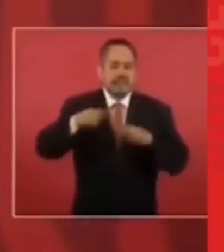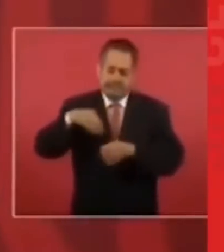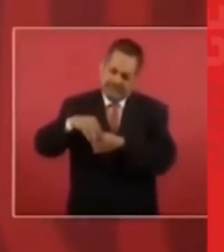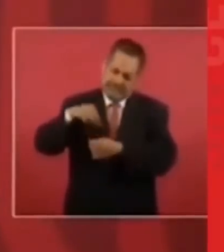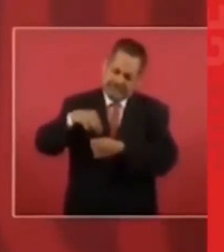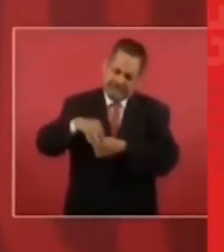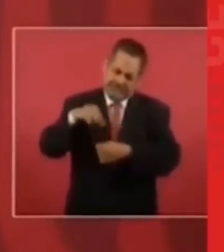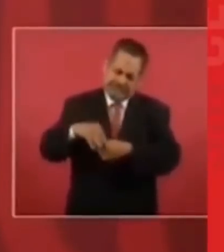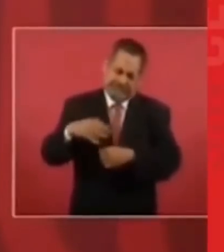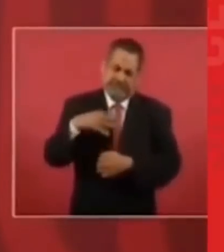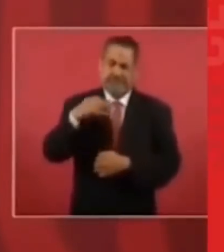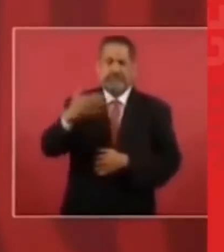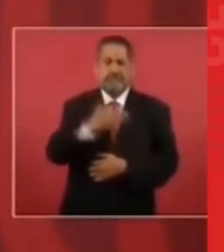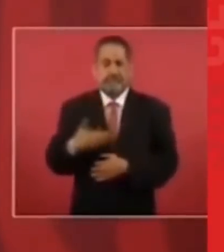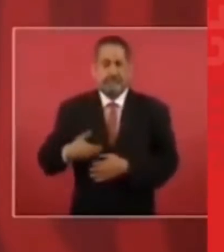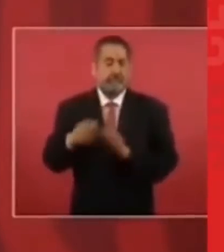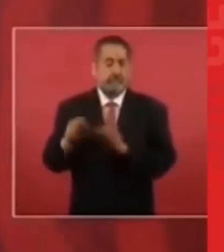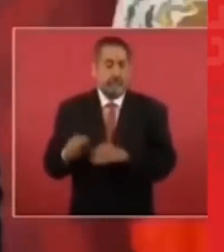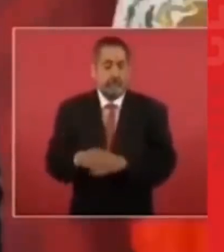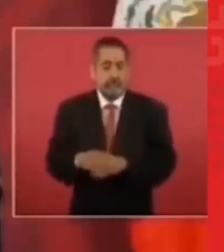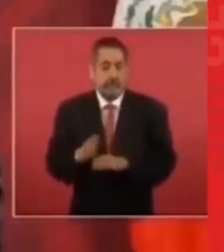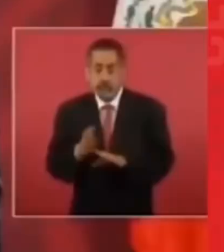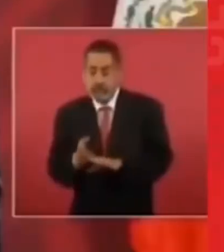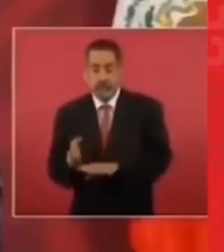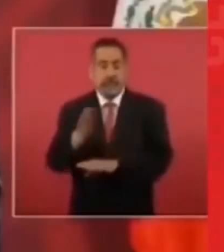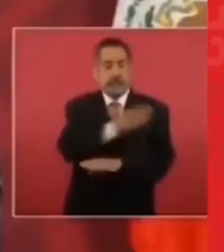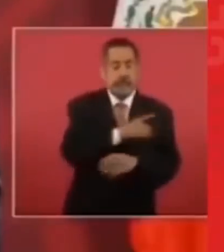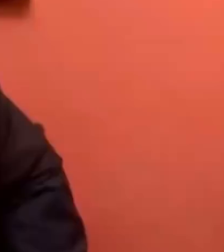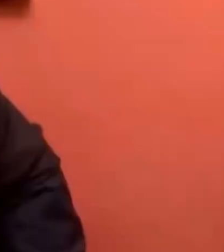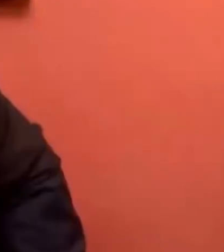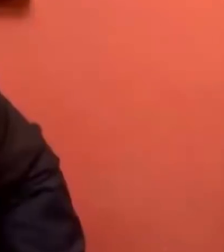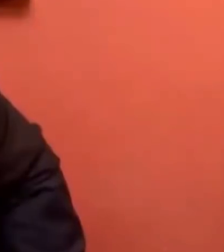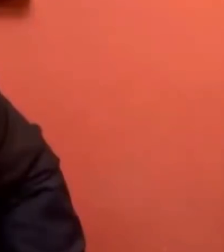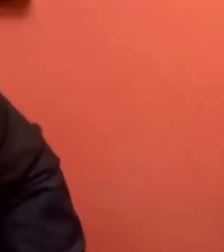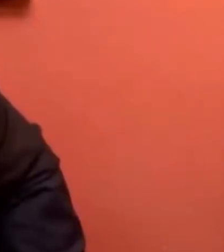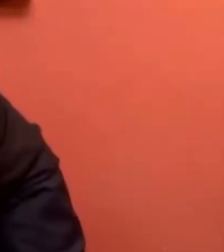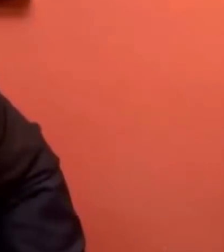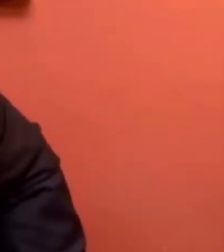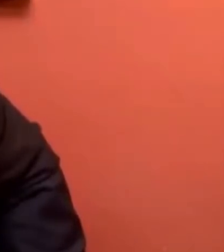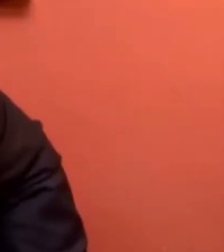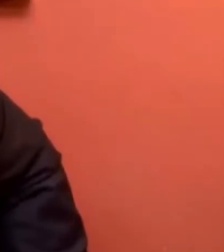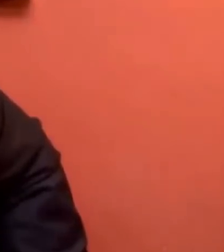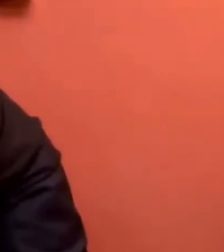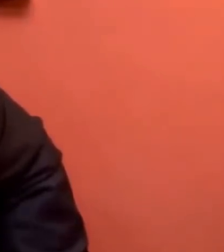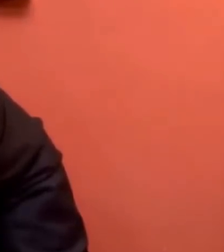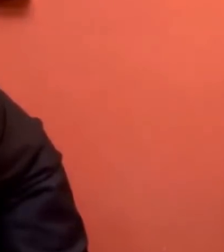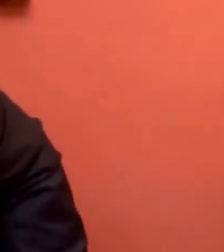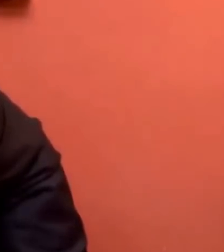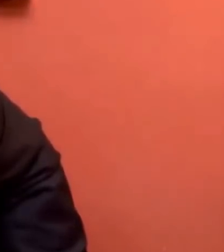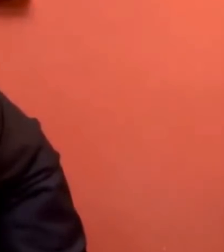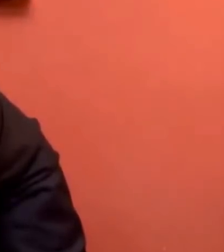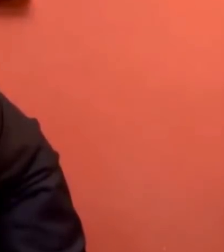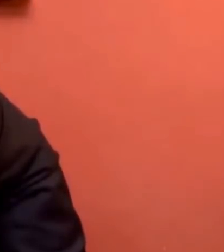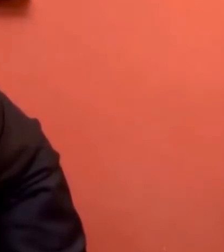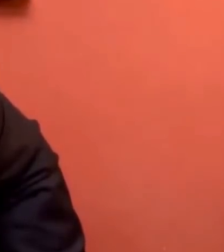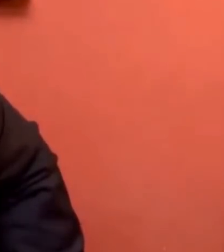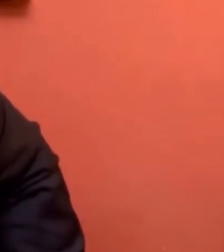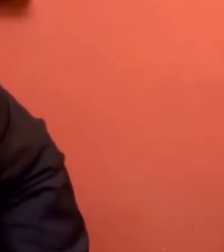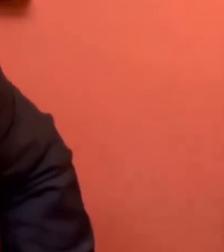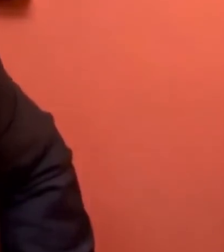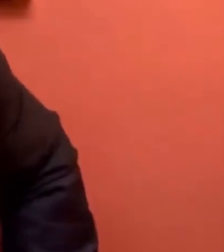presidencia, como sí lo impidió Fox. Las declaraciones muy fuertes del presidente Andrés Manuel López